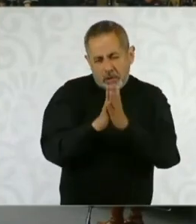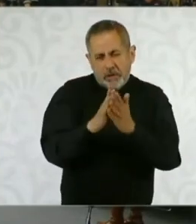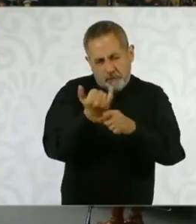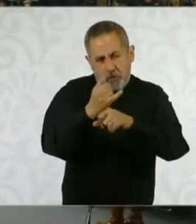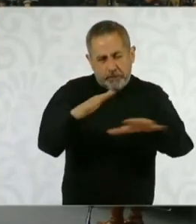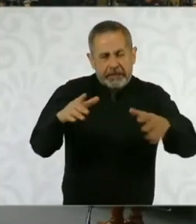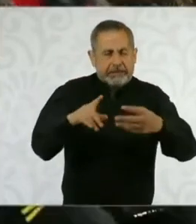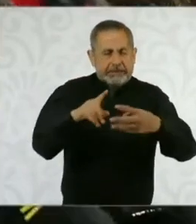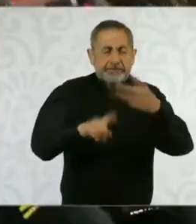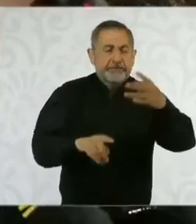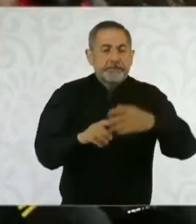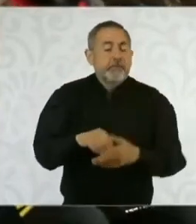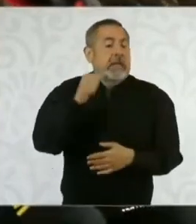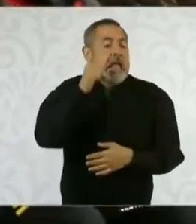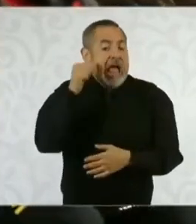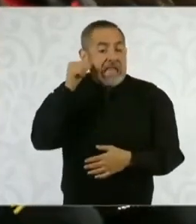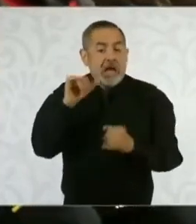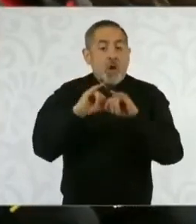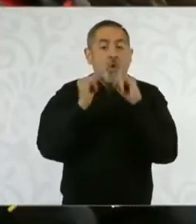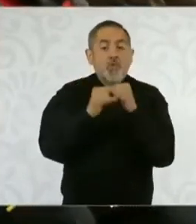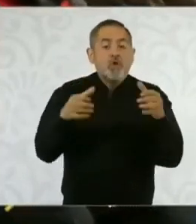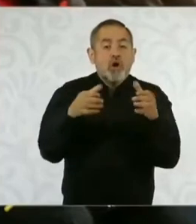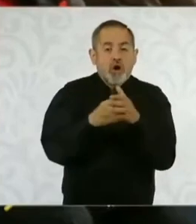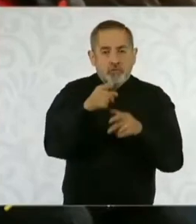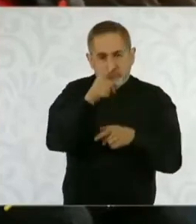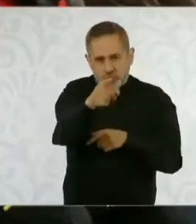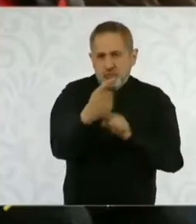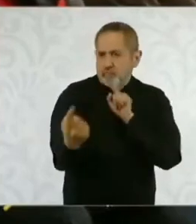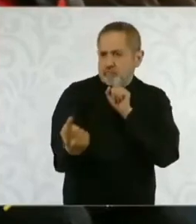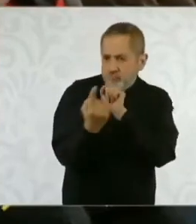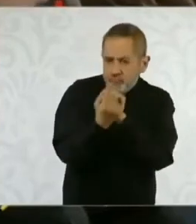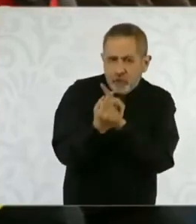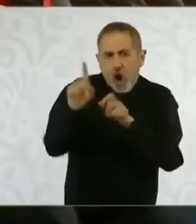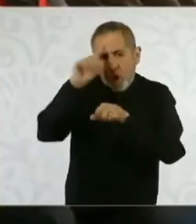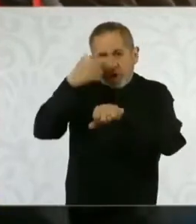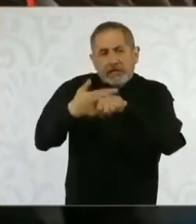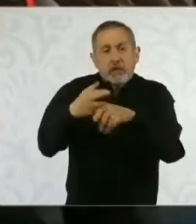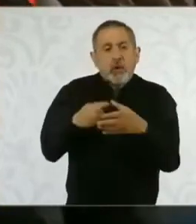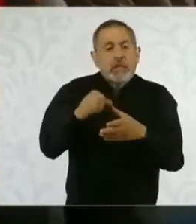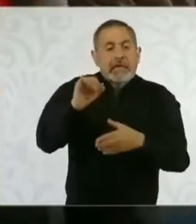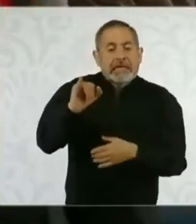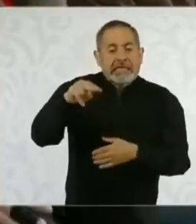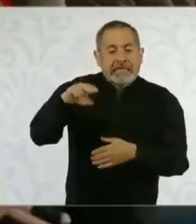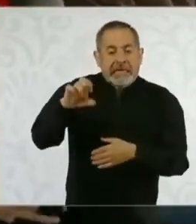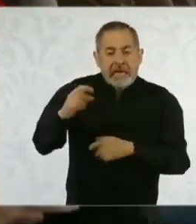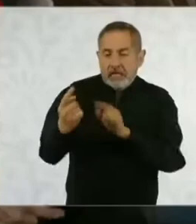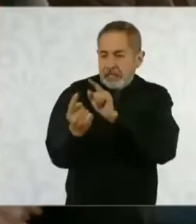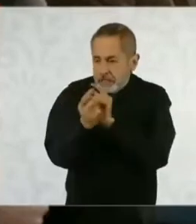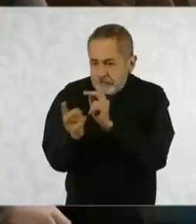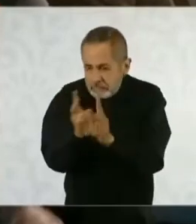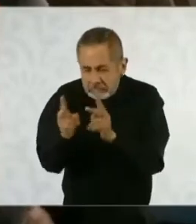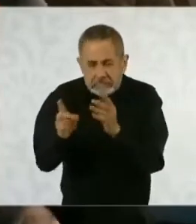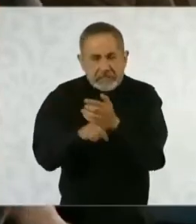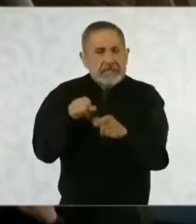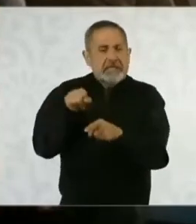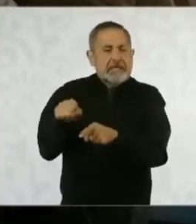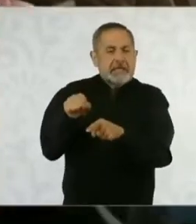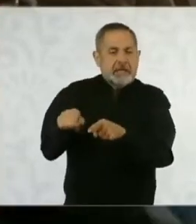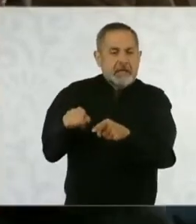informe. El primero, ayer se reunió con consejeras y consejeros del INE. Por ahí menciona